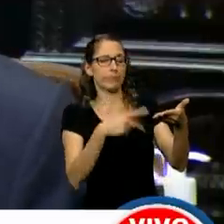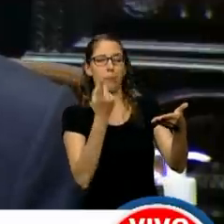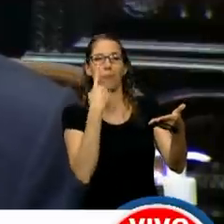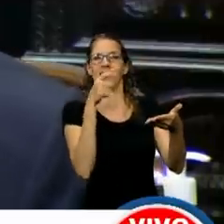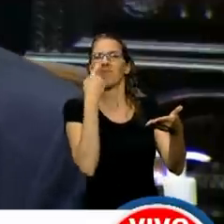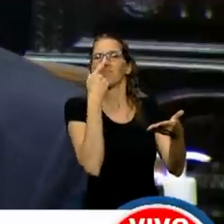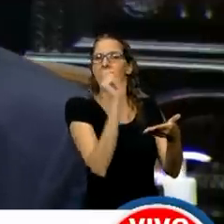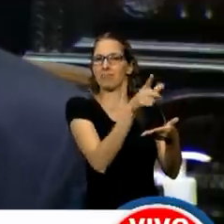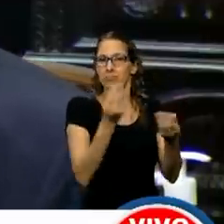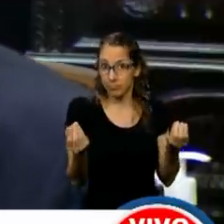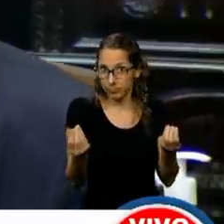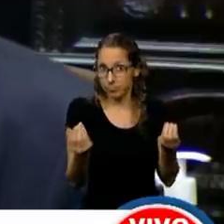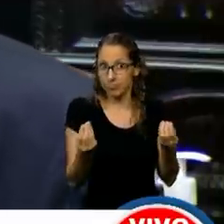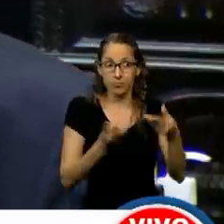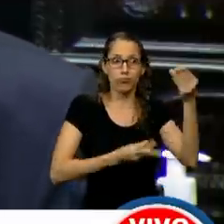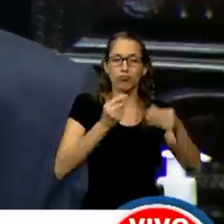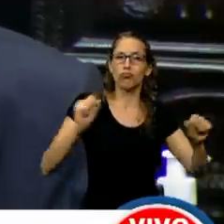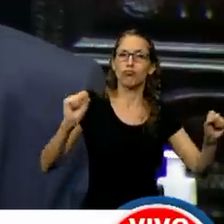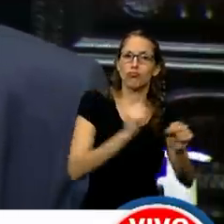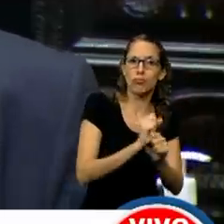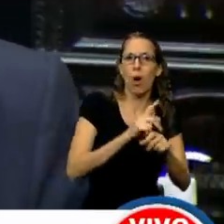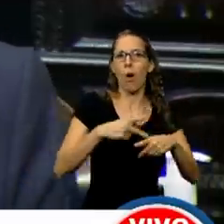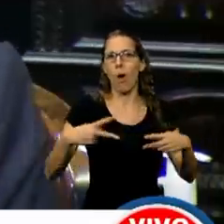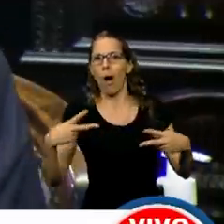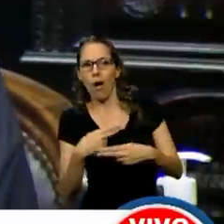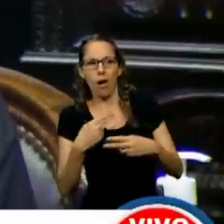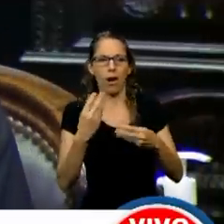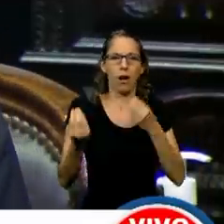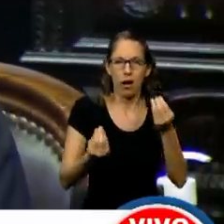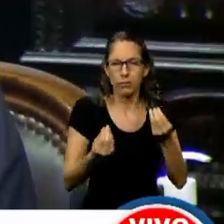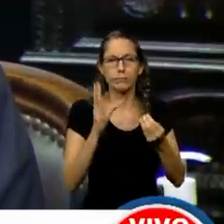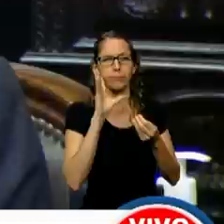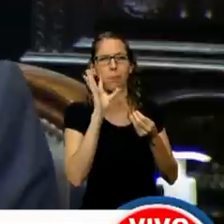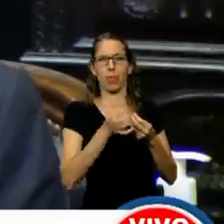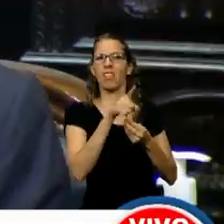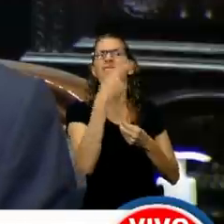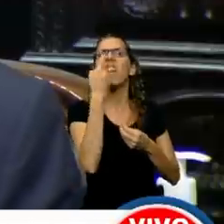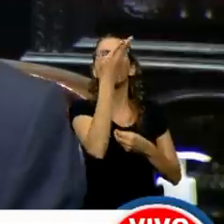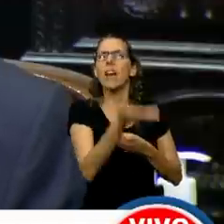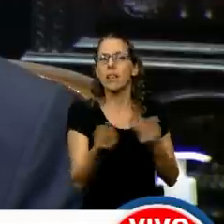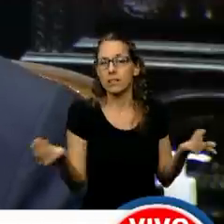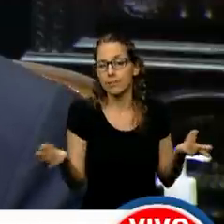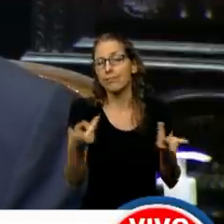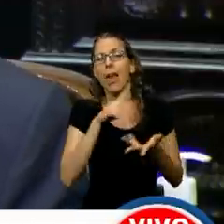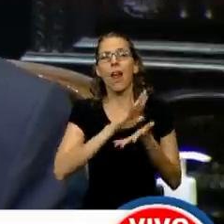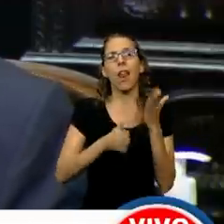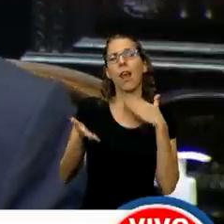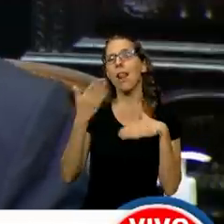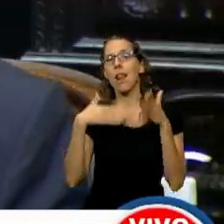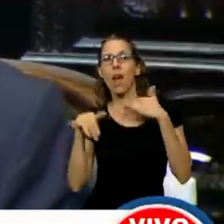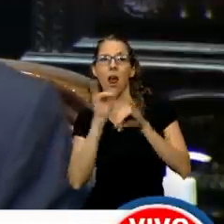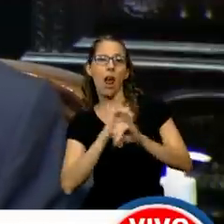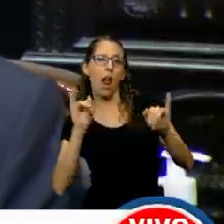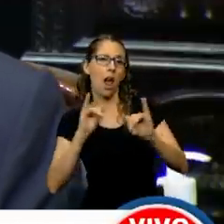ejecutar habla de esas prioridades es simple señor presidente los populismos hacen cría en la